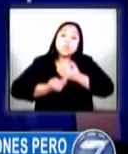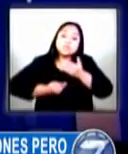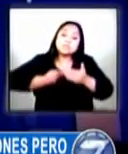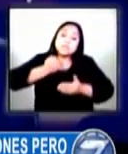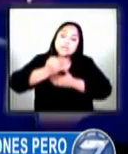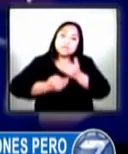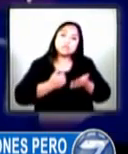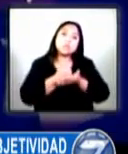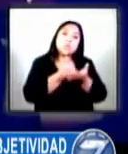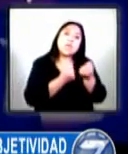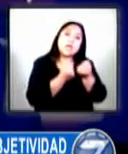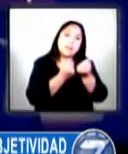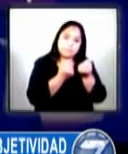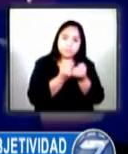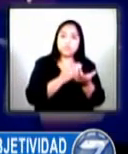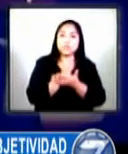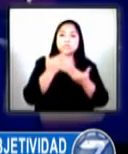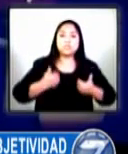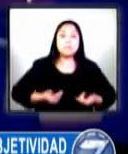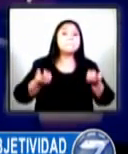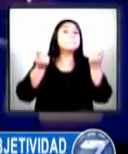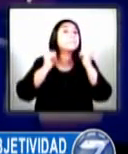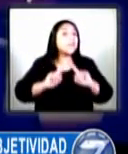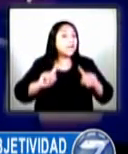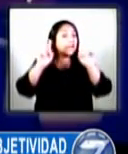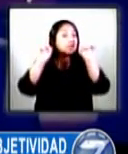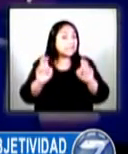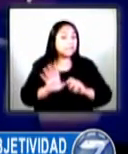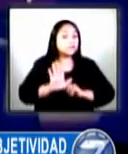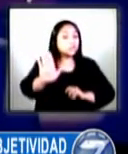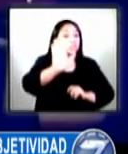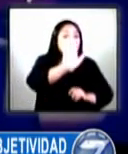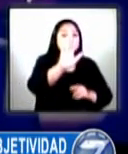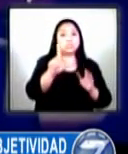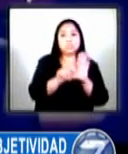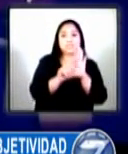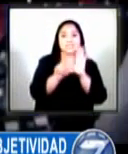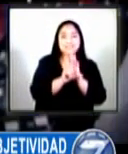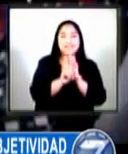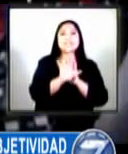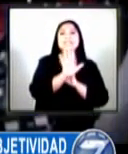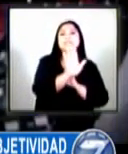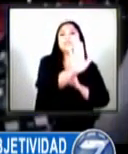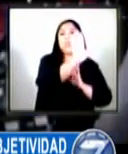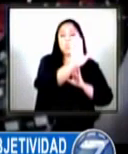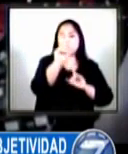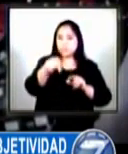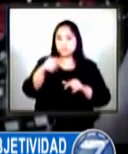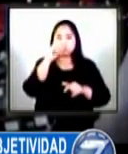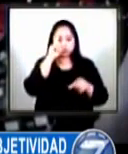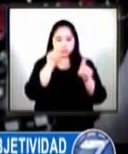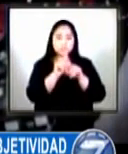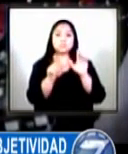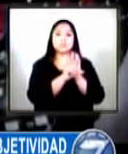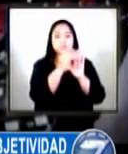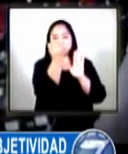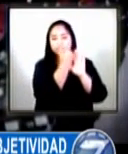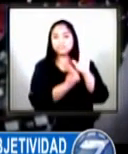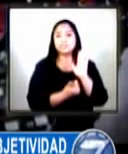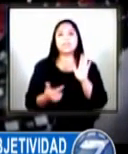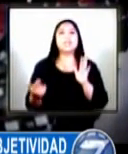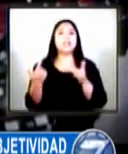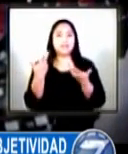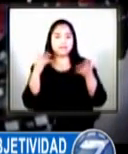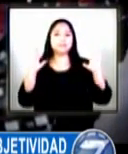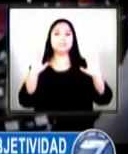derechos humanos, pero dentro del marco de sus leyes internas y sus preceptos constitucionales. En primer